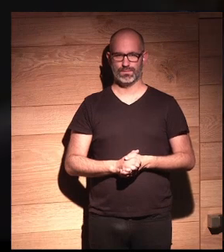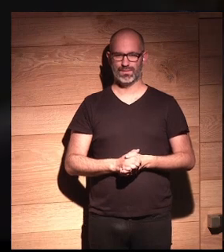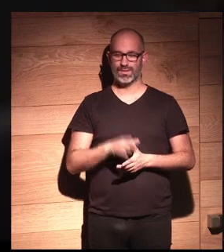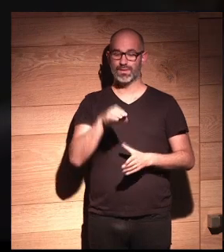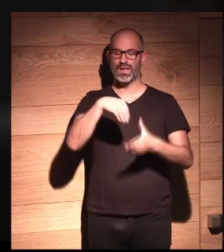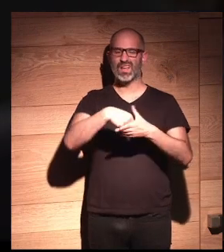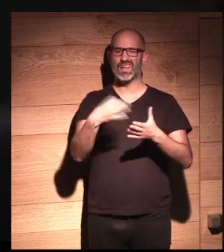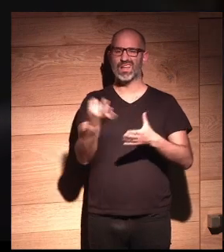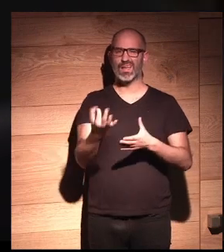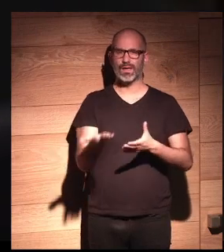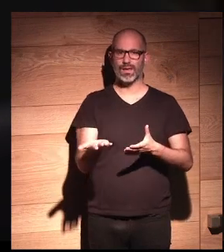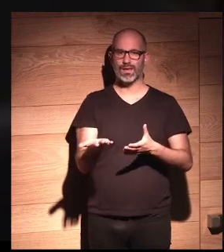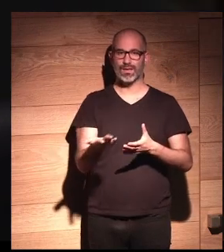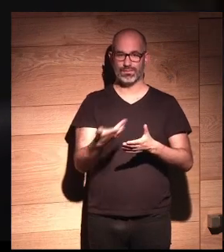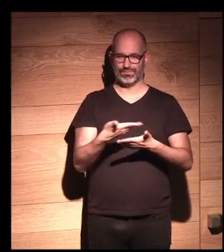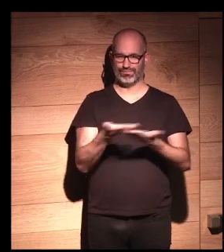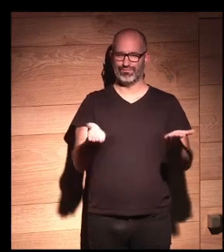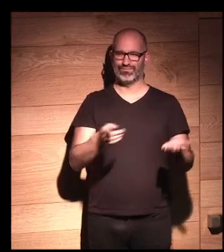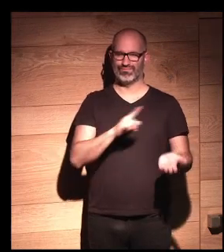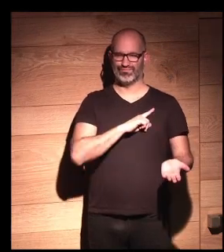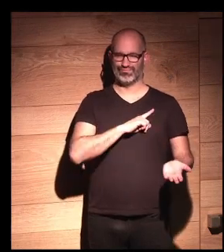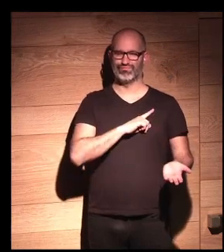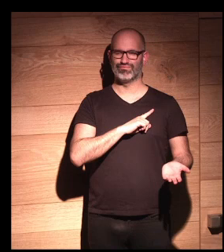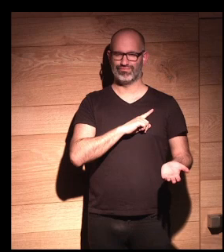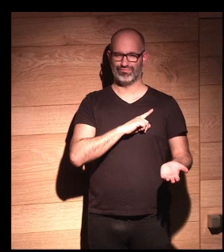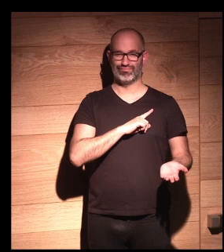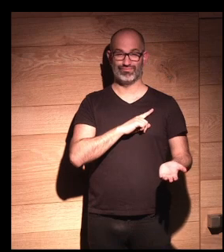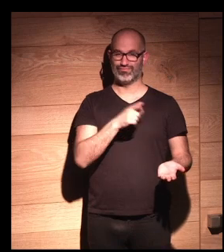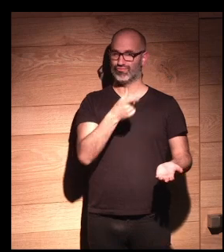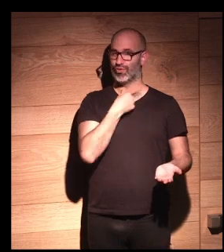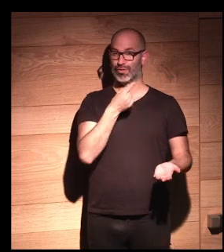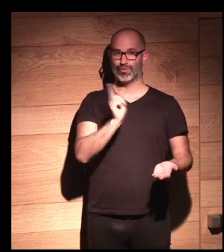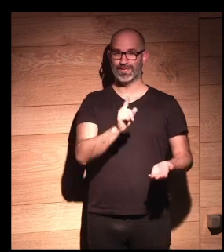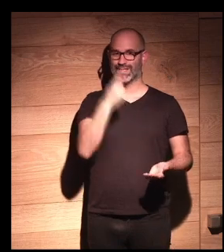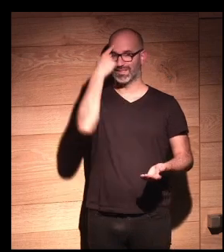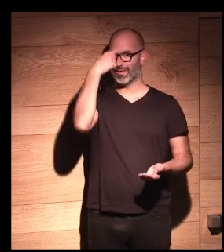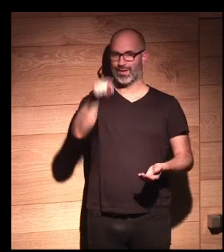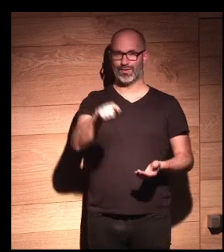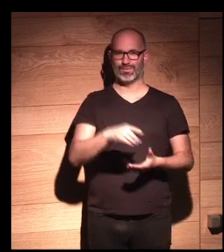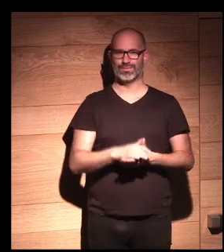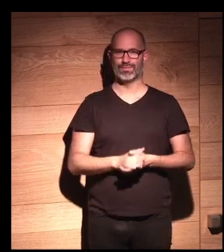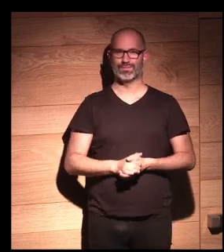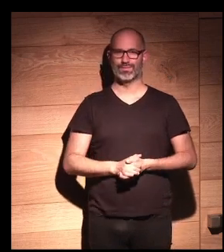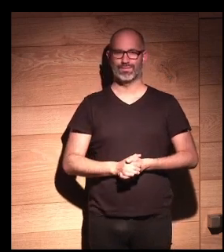¿Qué contiene? Créame. No le gustará saberlo.